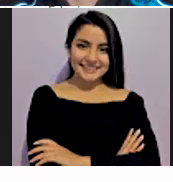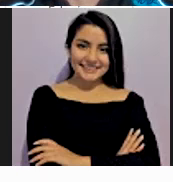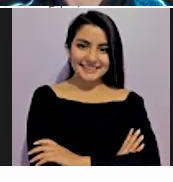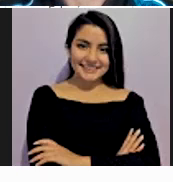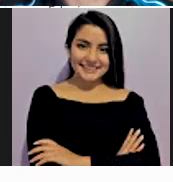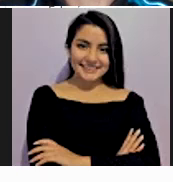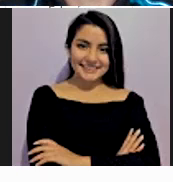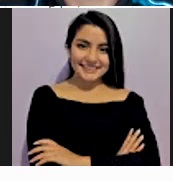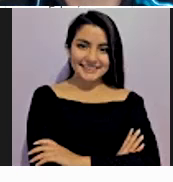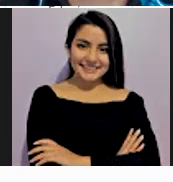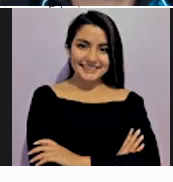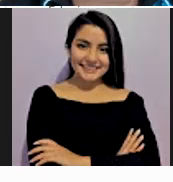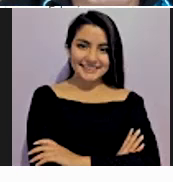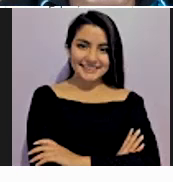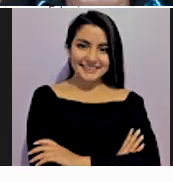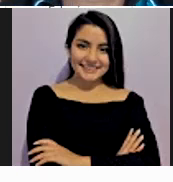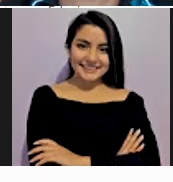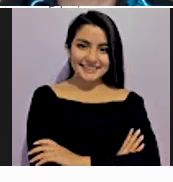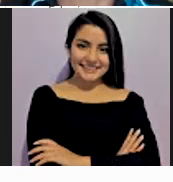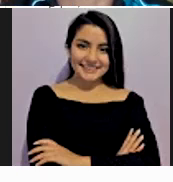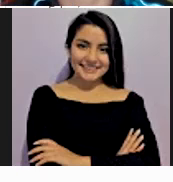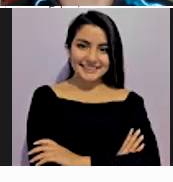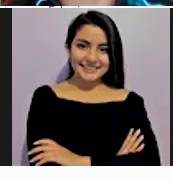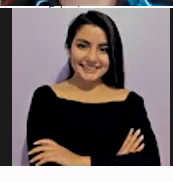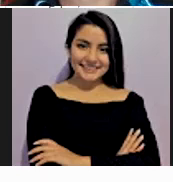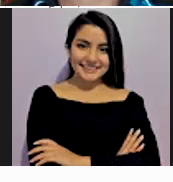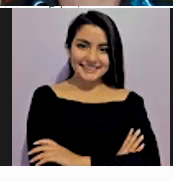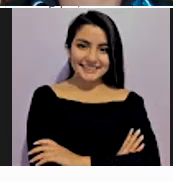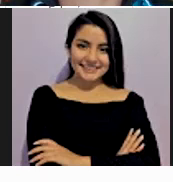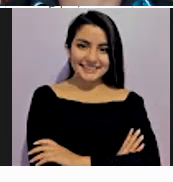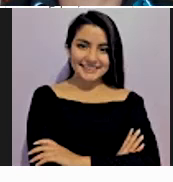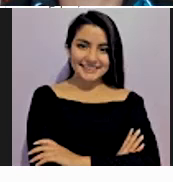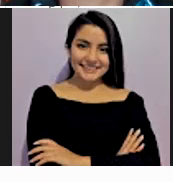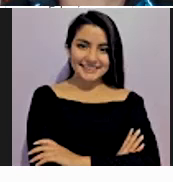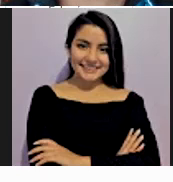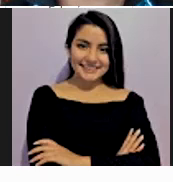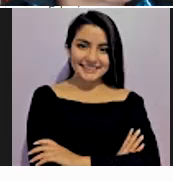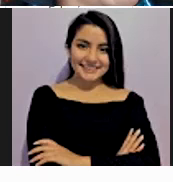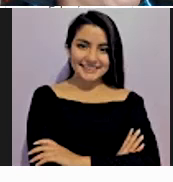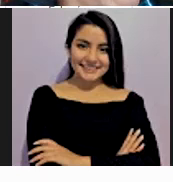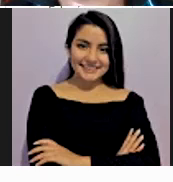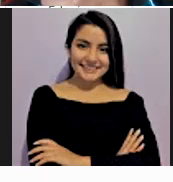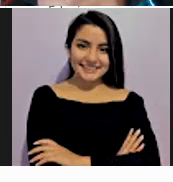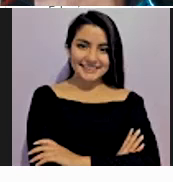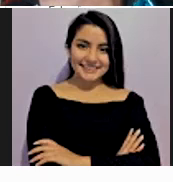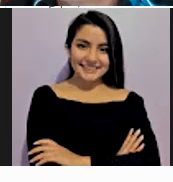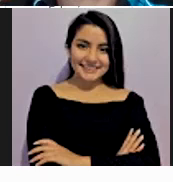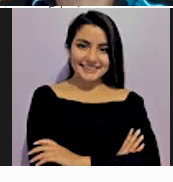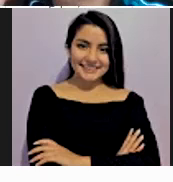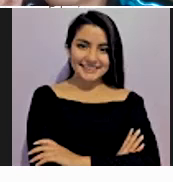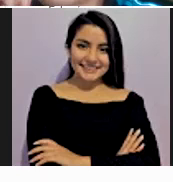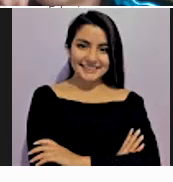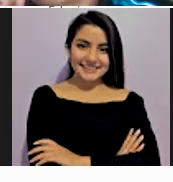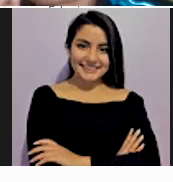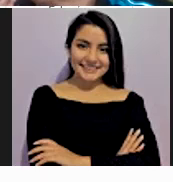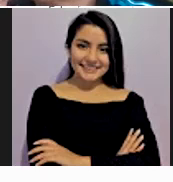algunas, bueno, yo tengo una gama de preguntas aquí, un banco de preguntas, y vamos a ir solucionando con usted algunas cosas. Primero, alguna pregunta que tenga.